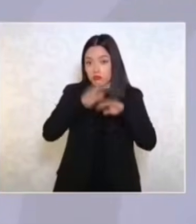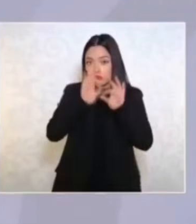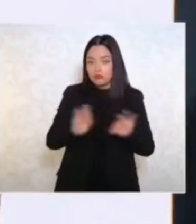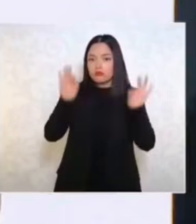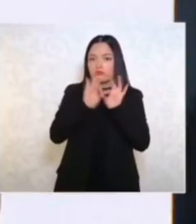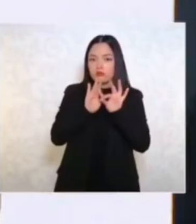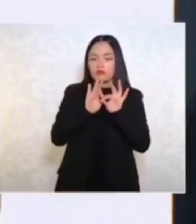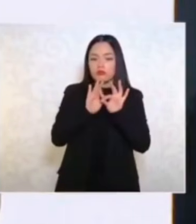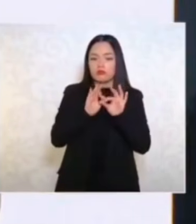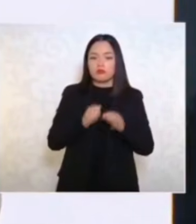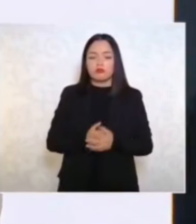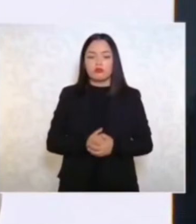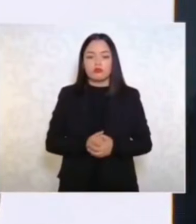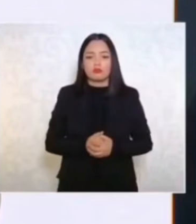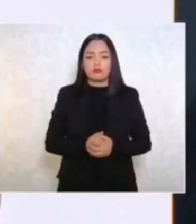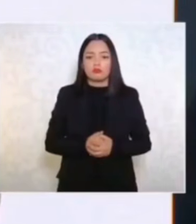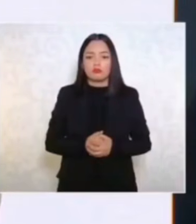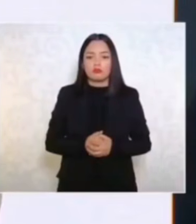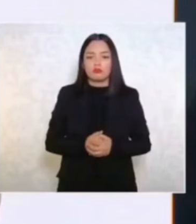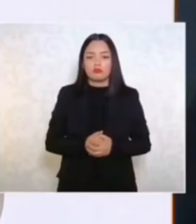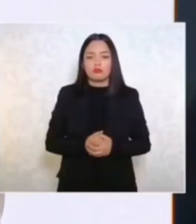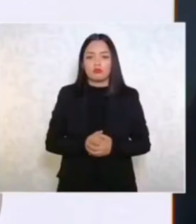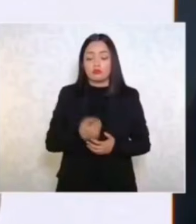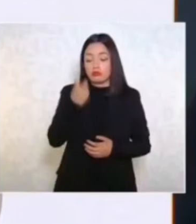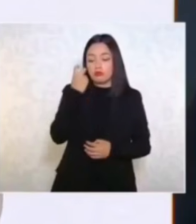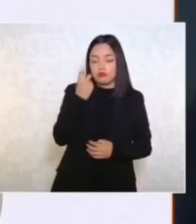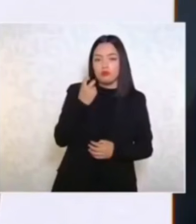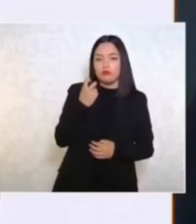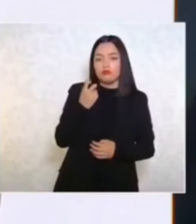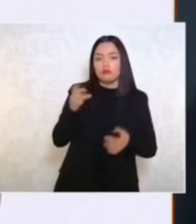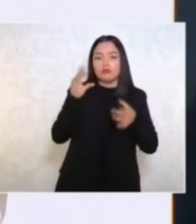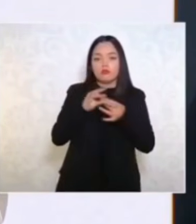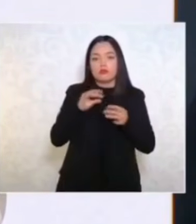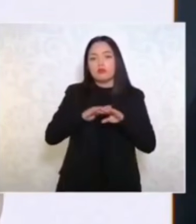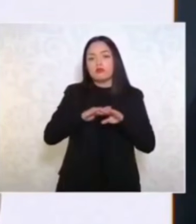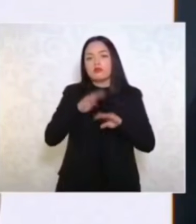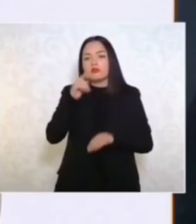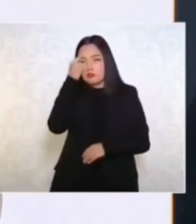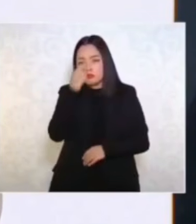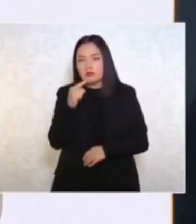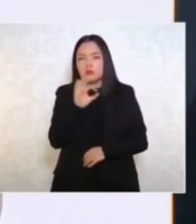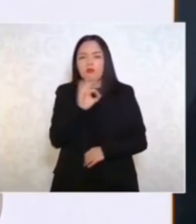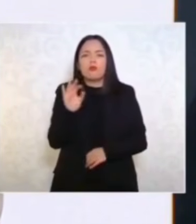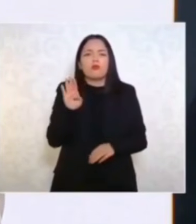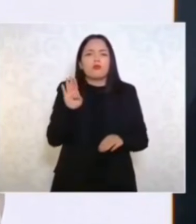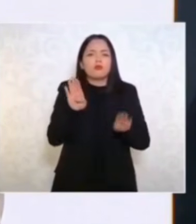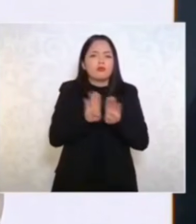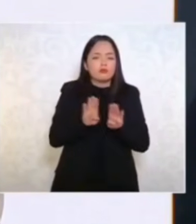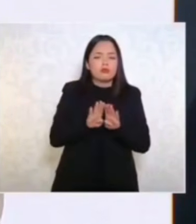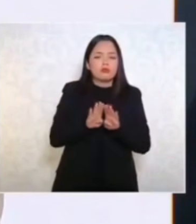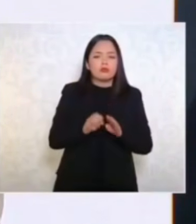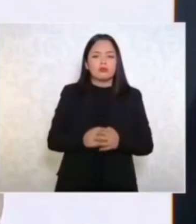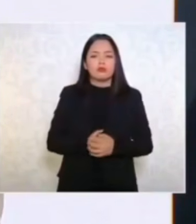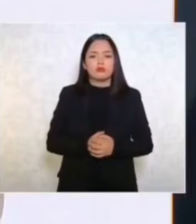importante en donde no hay aranceles, pero además la cercanía con Estados Unidos y la integración que ya existe, pues ha